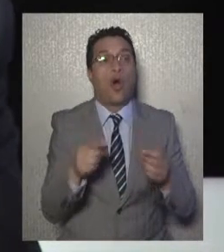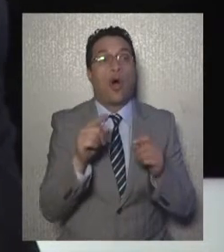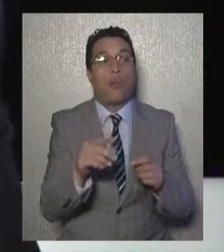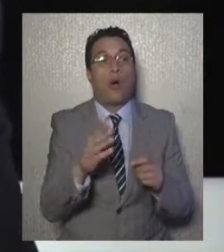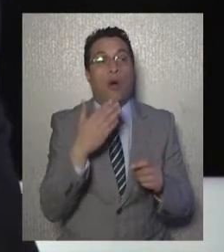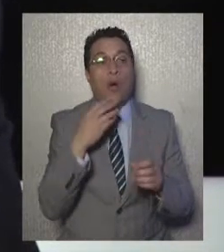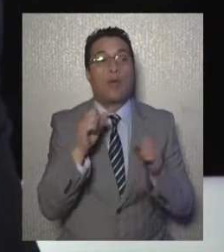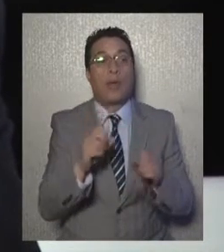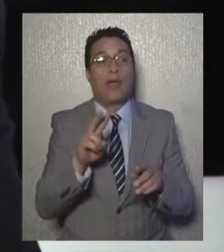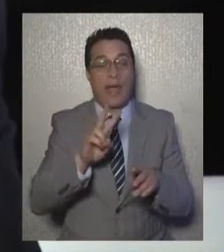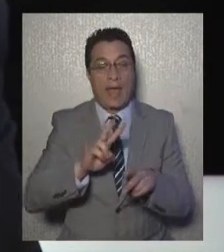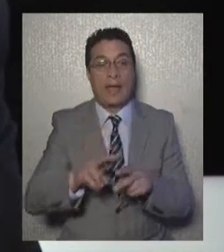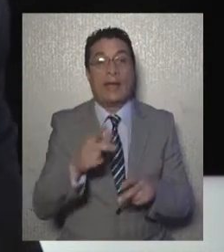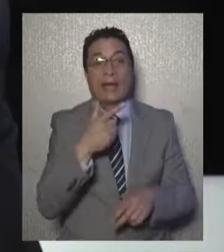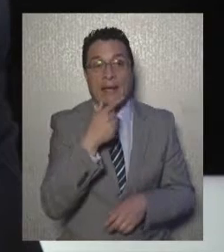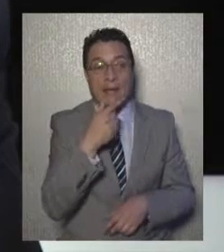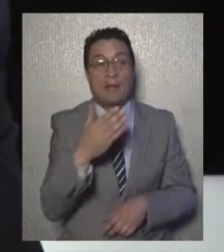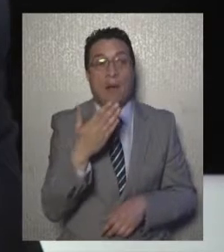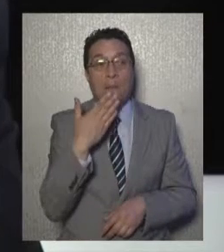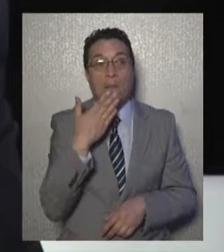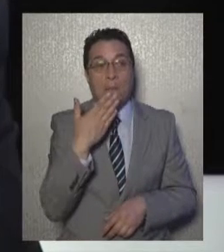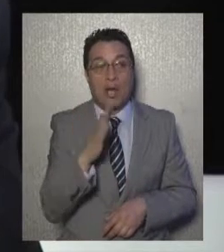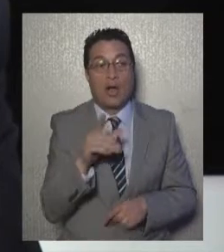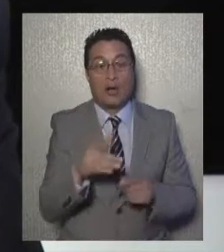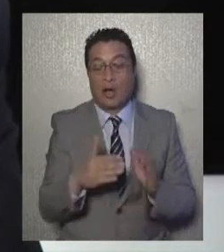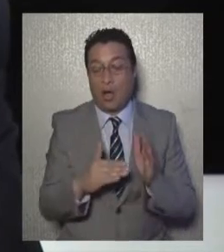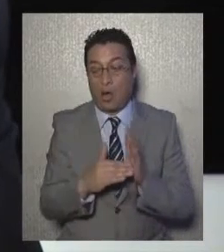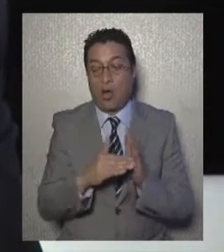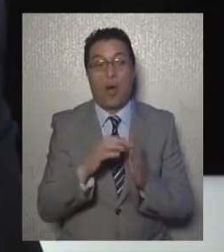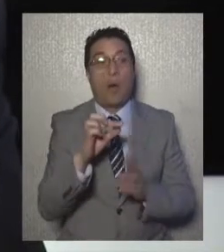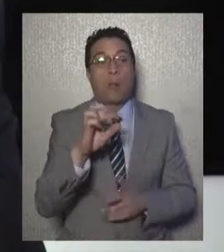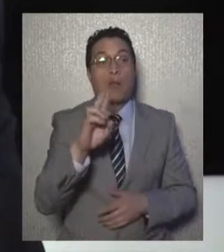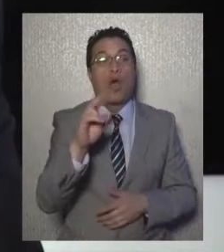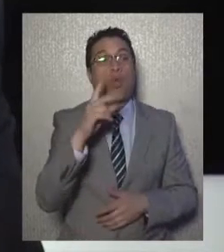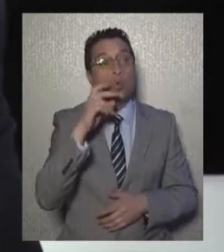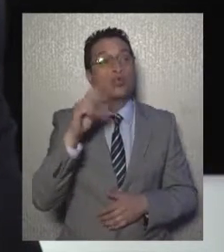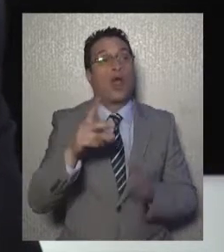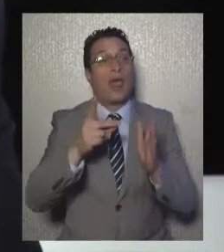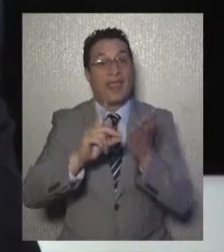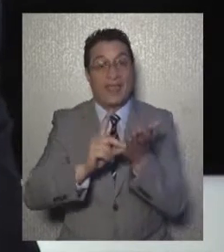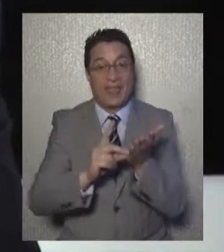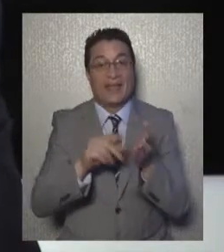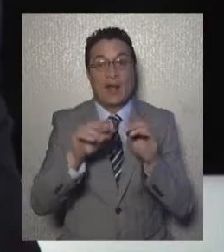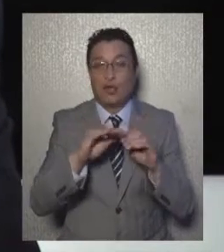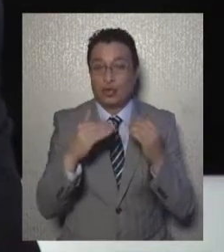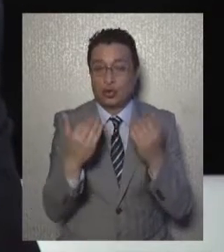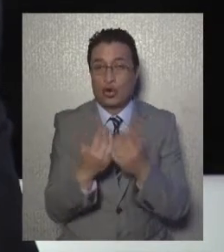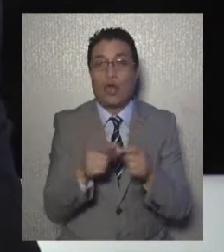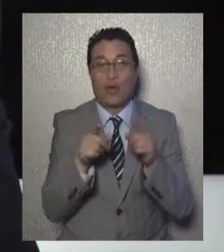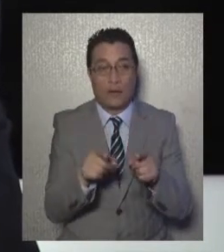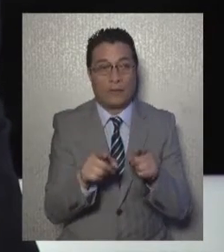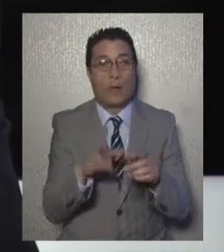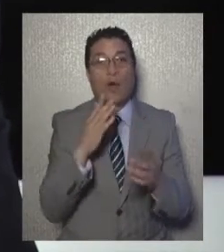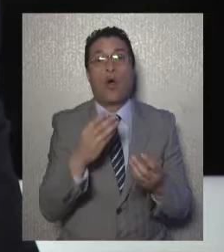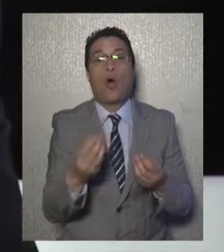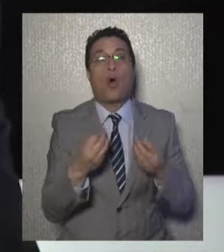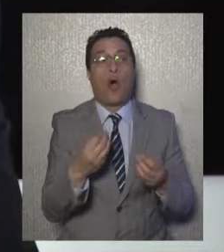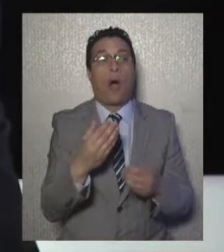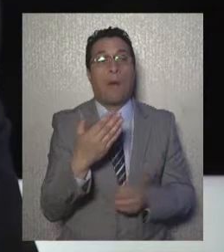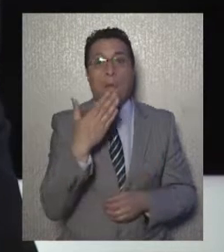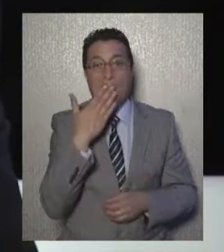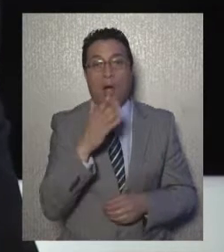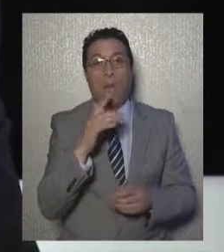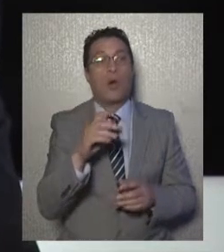queremos mejorar y aumentar nuestra productividad digital con todo lo que ello conlleva, cómo mejoramos el capital